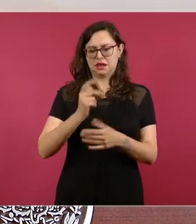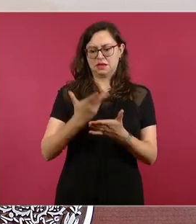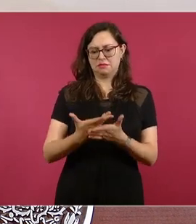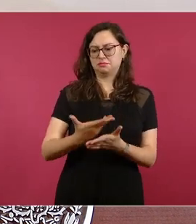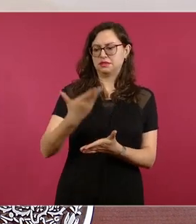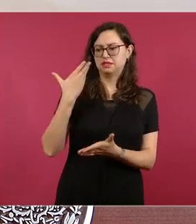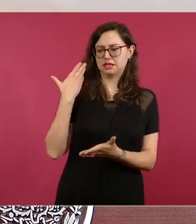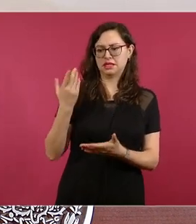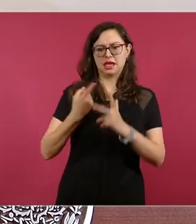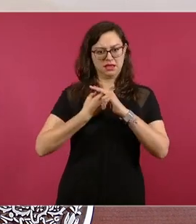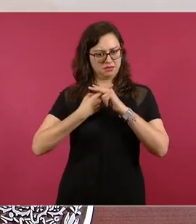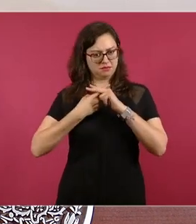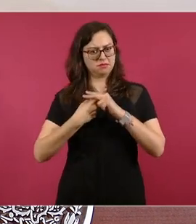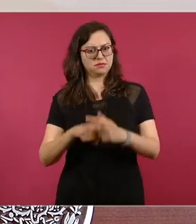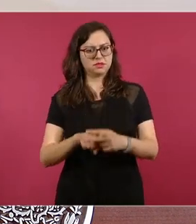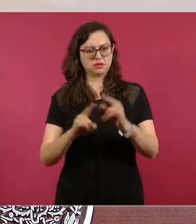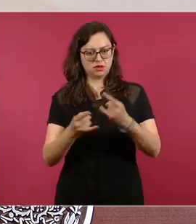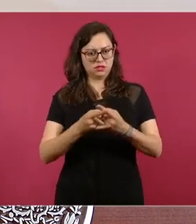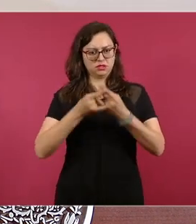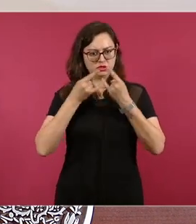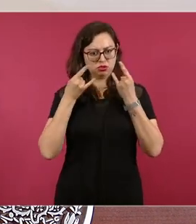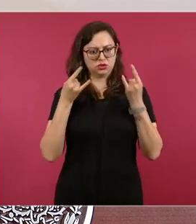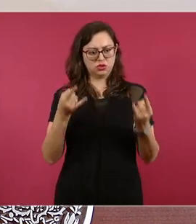Gracias,